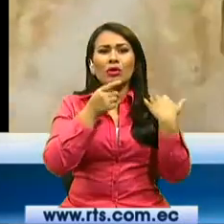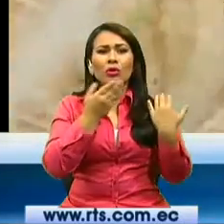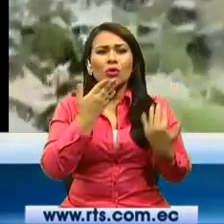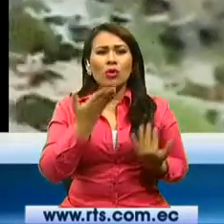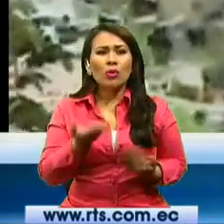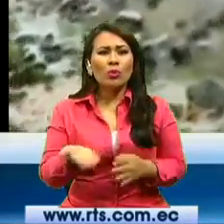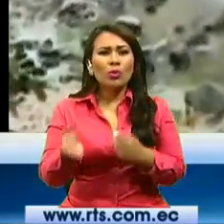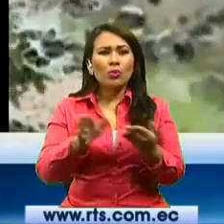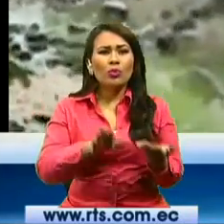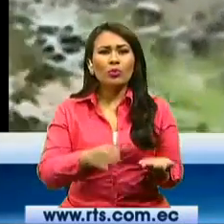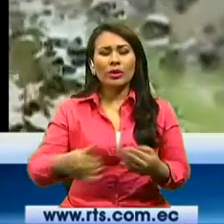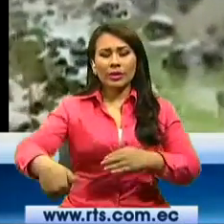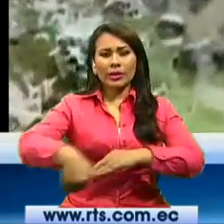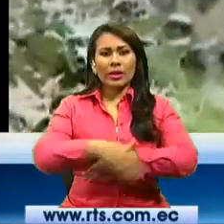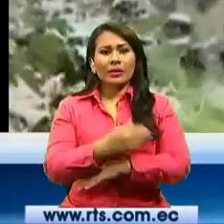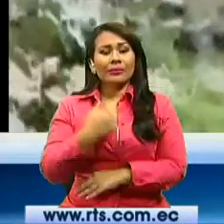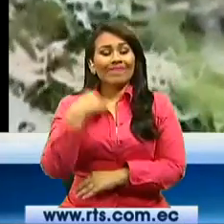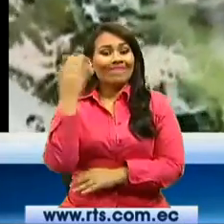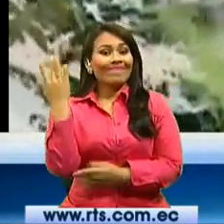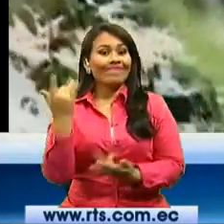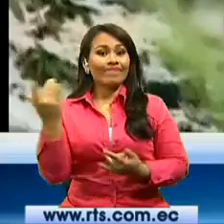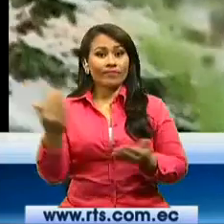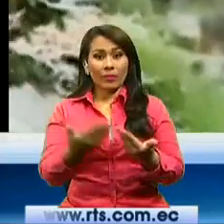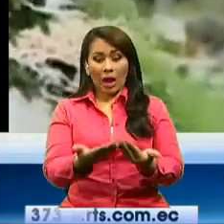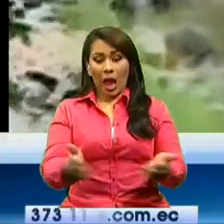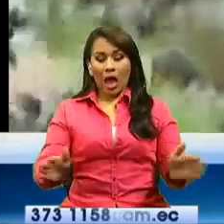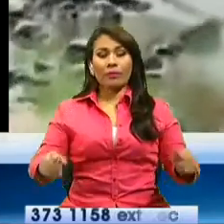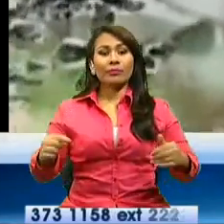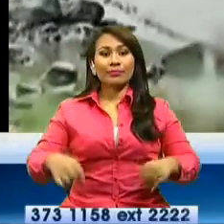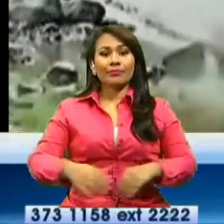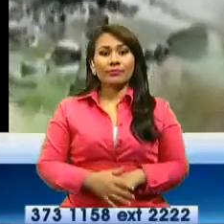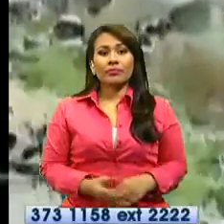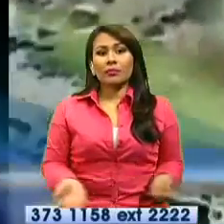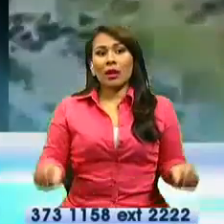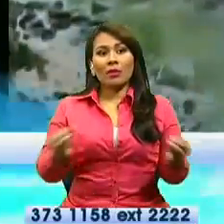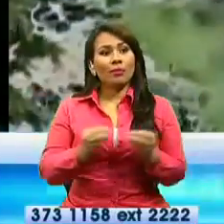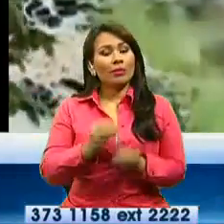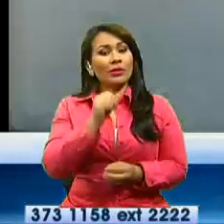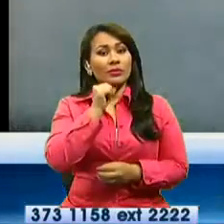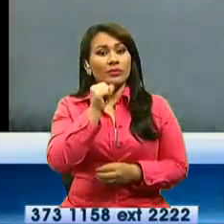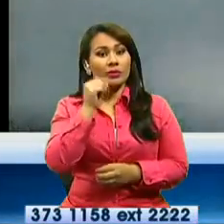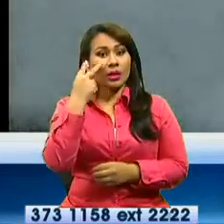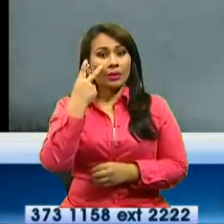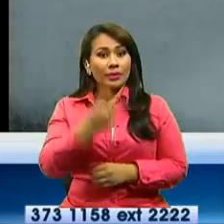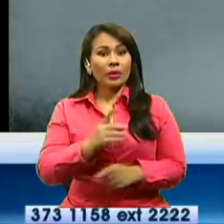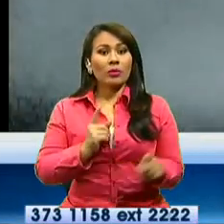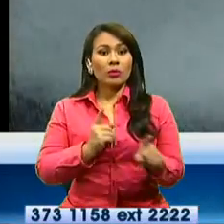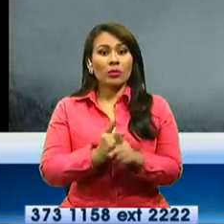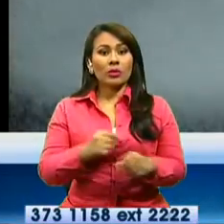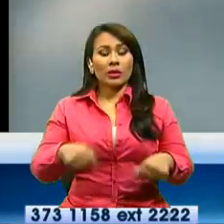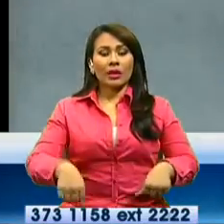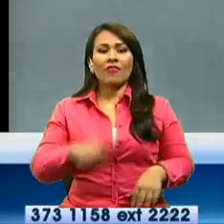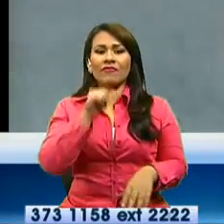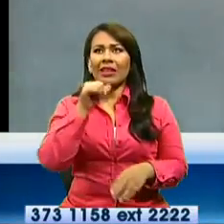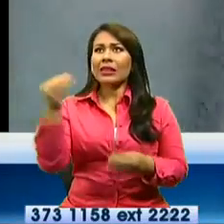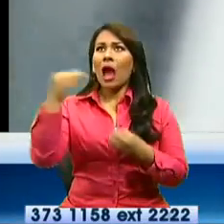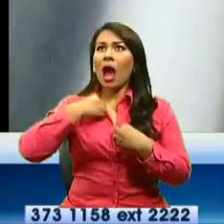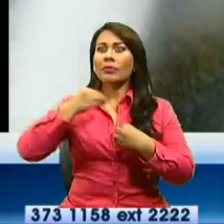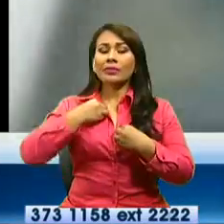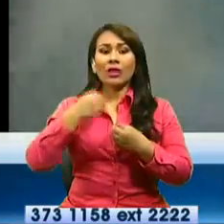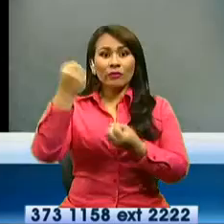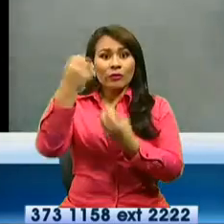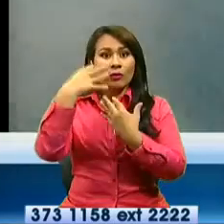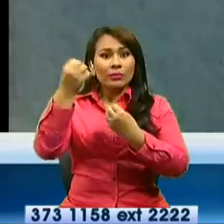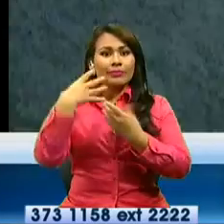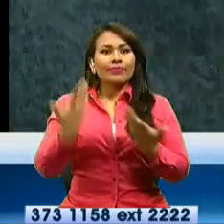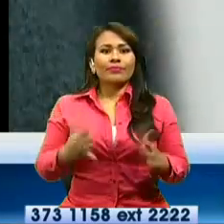botaron esperando de que abran el canal y que se hubiera llevado, ¿no? Que no se encontrara el cadáver. No aportan con ninguna información al momento, estamos